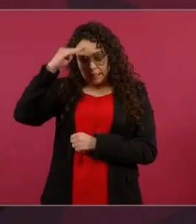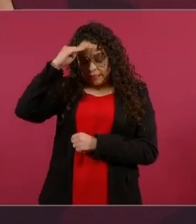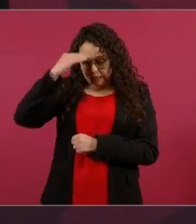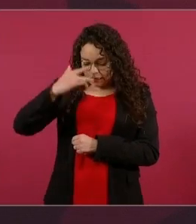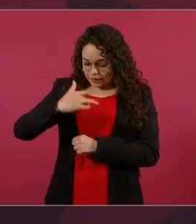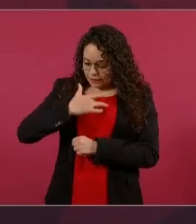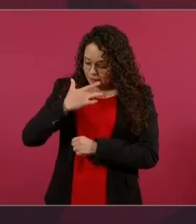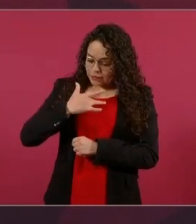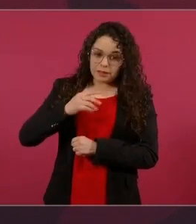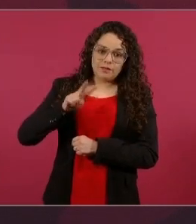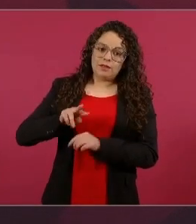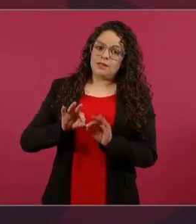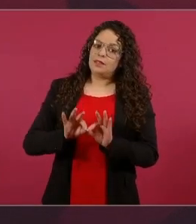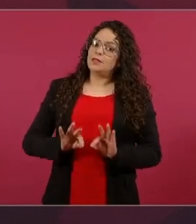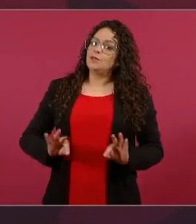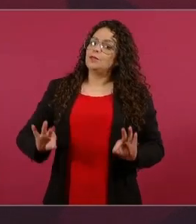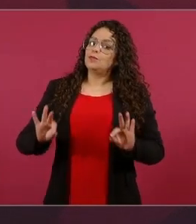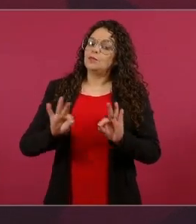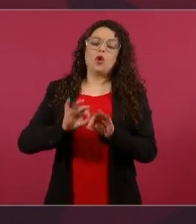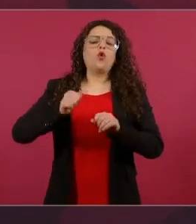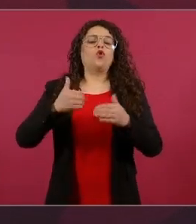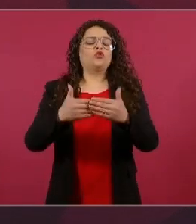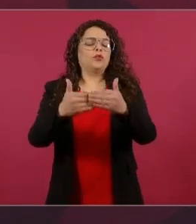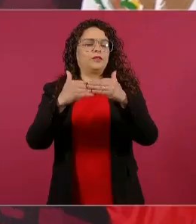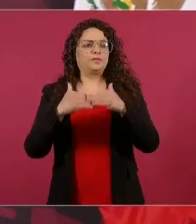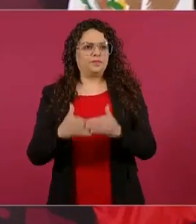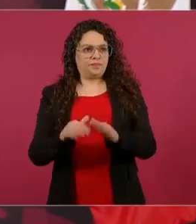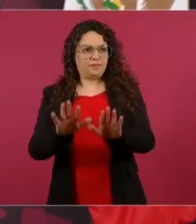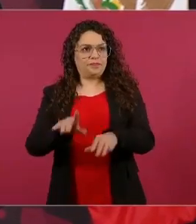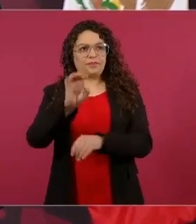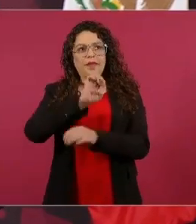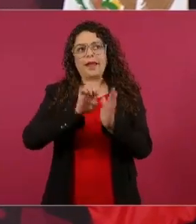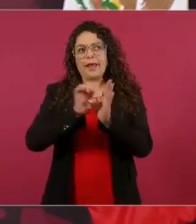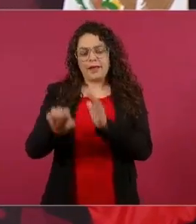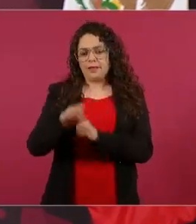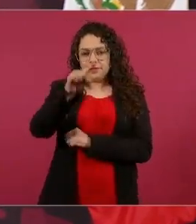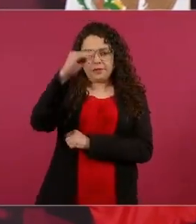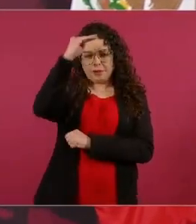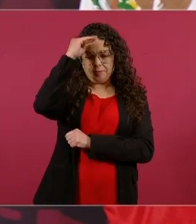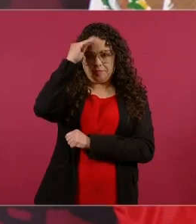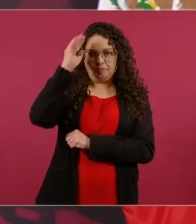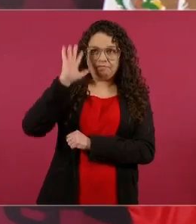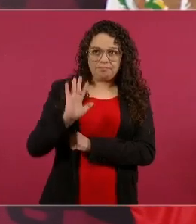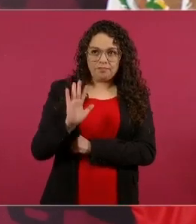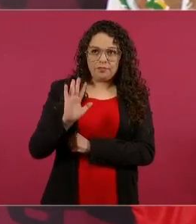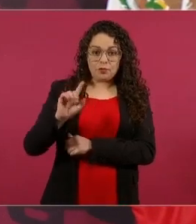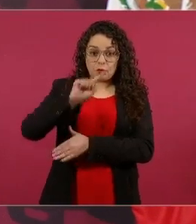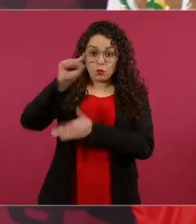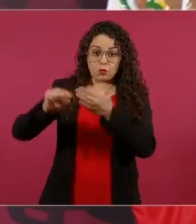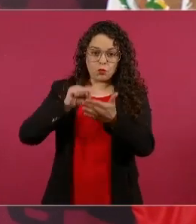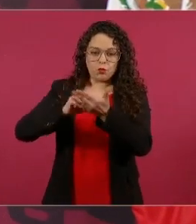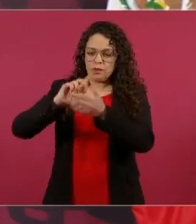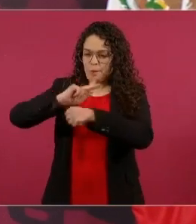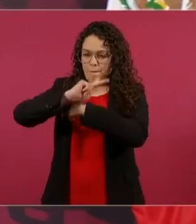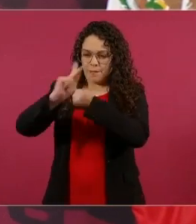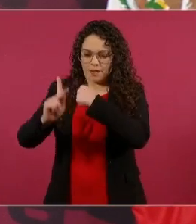también es de fondo Imagínese en un país donde imperaba la